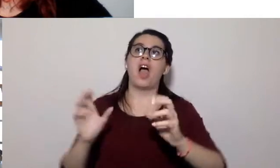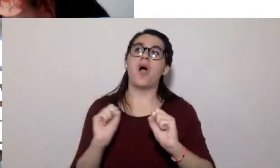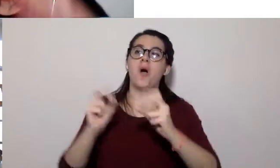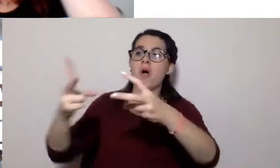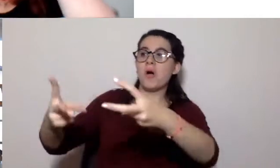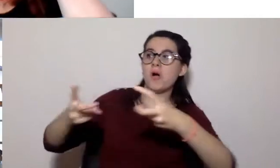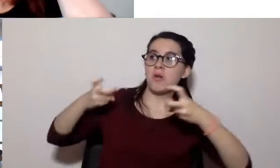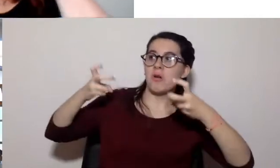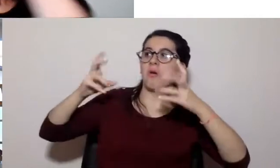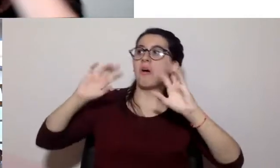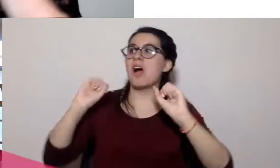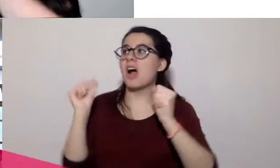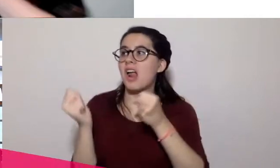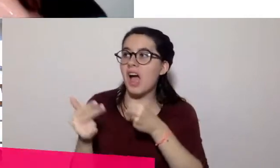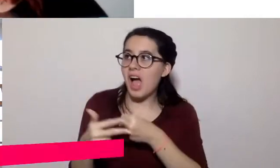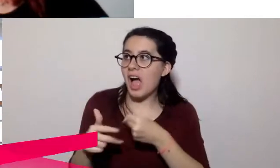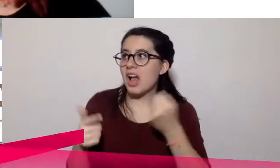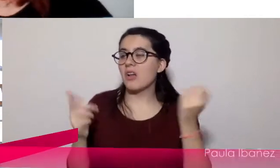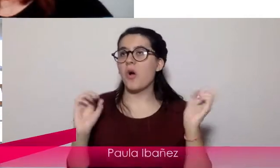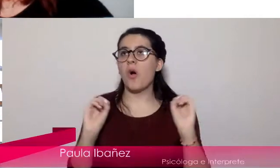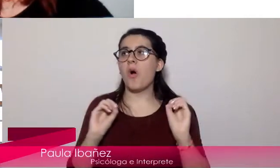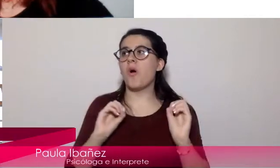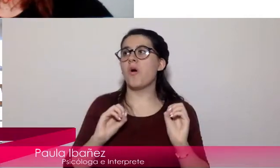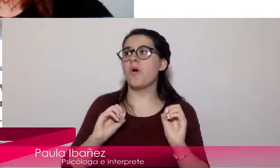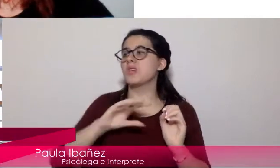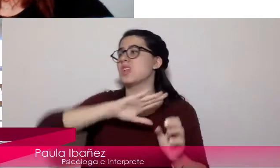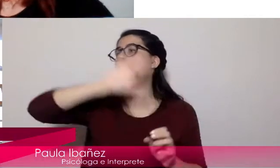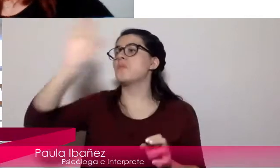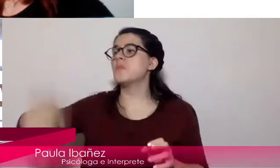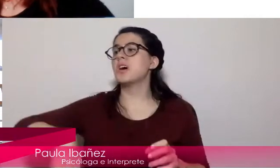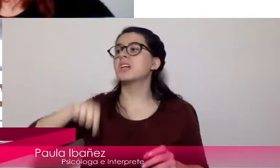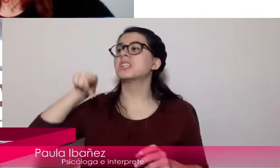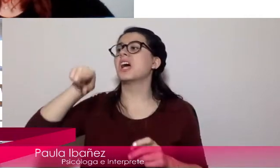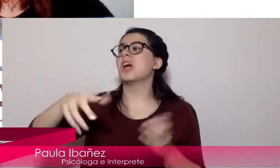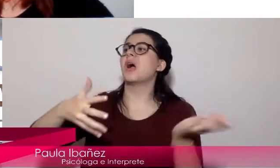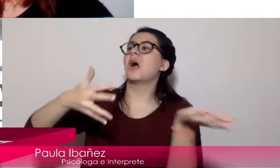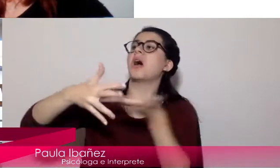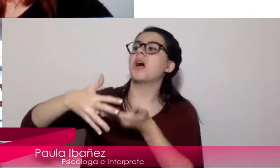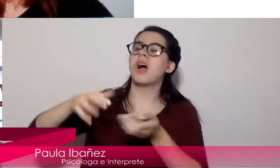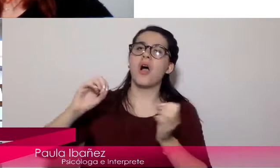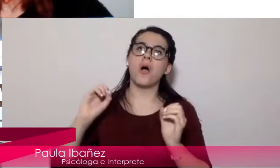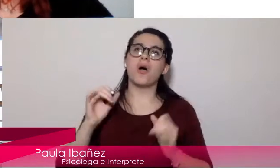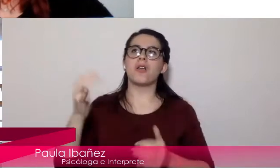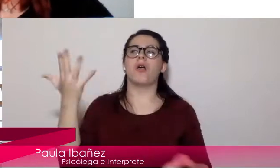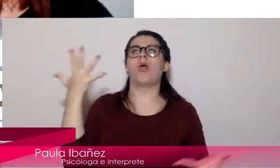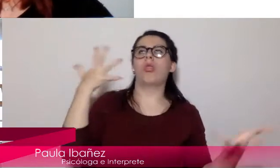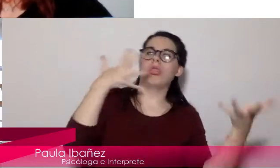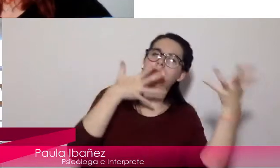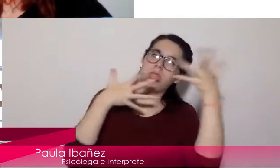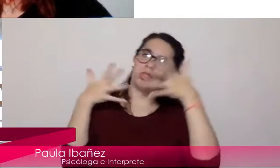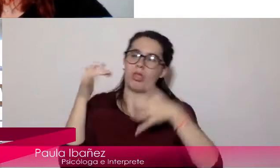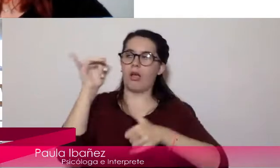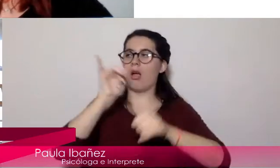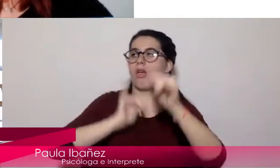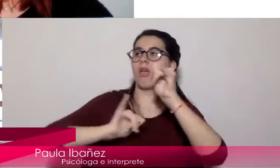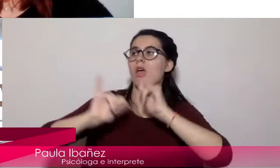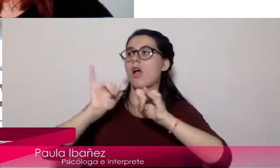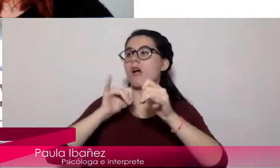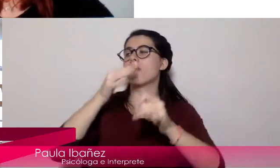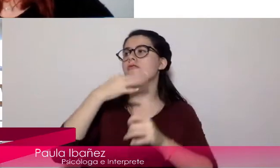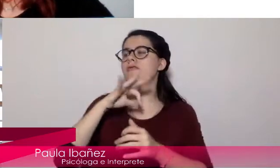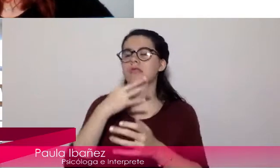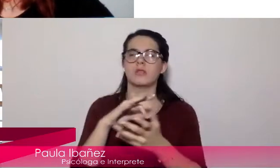estoy tirada en una barranca, que ya estoy borracha porque me dieron algo en la fiesta,